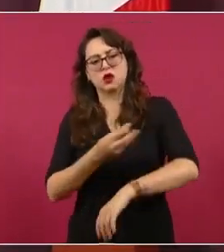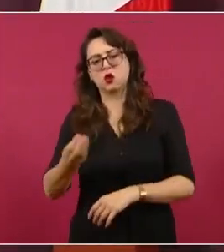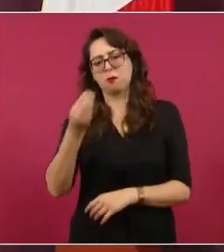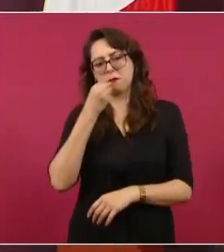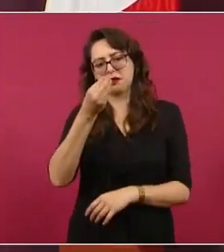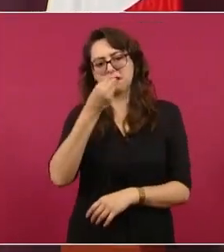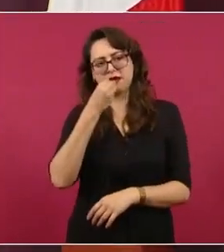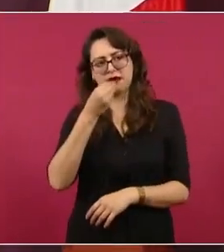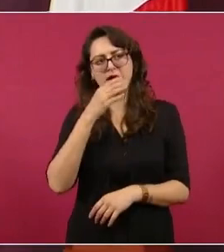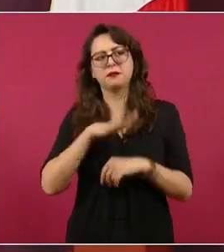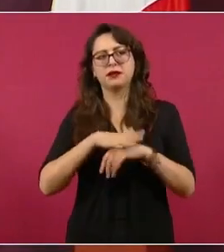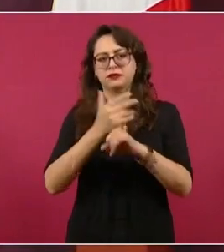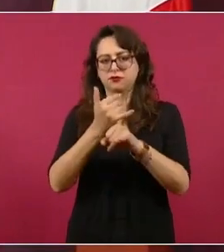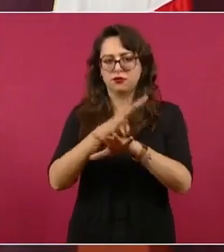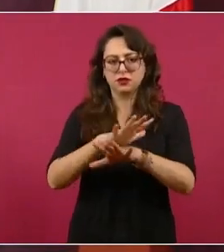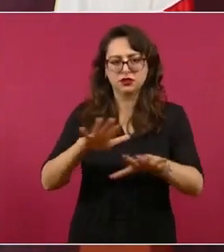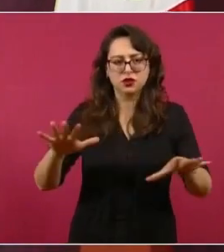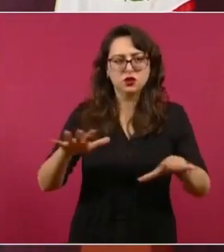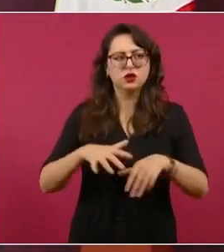Sí,